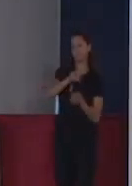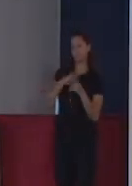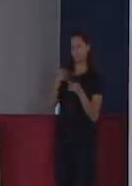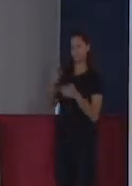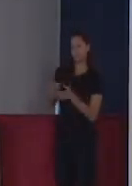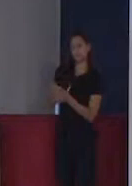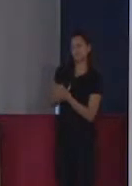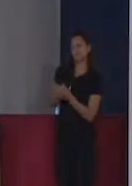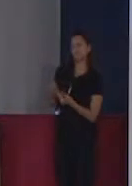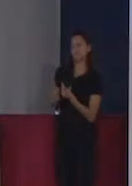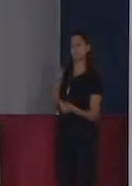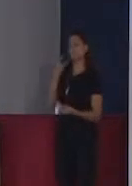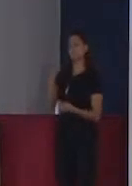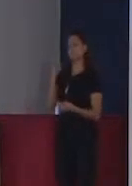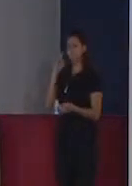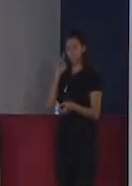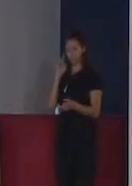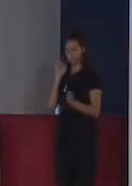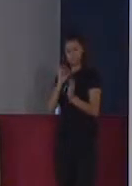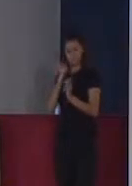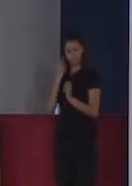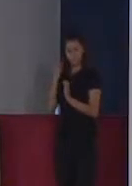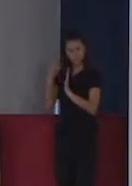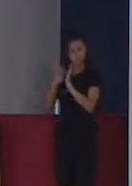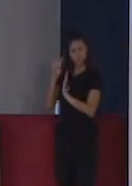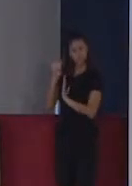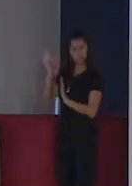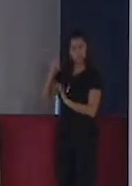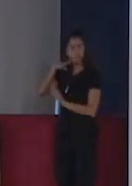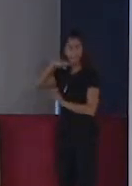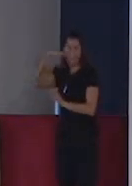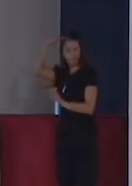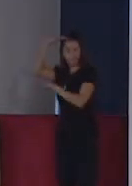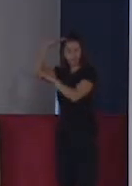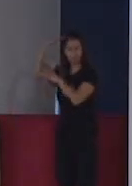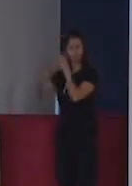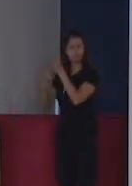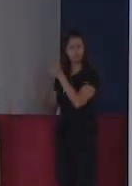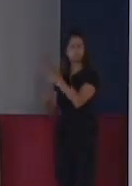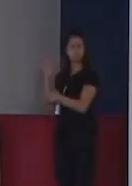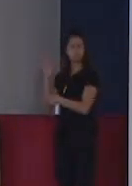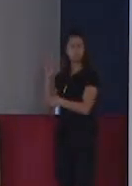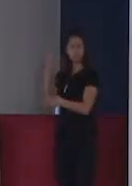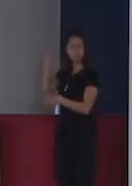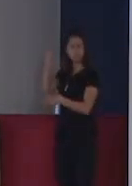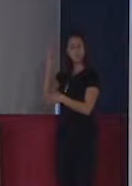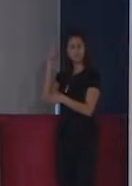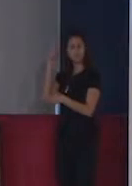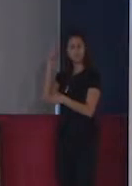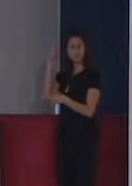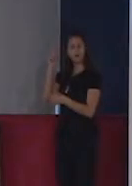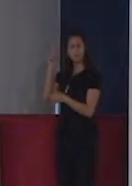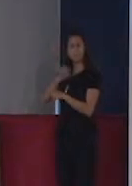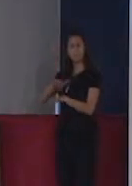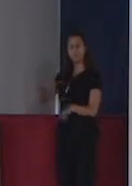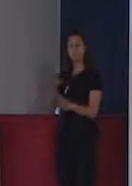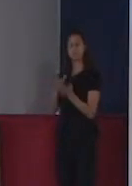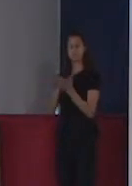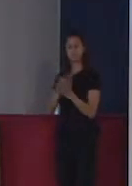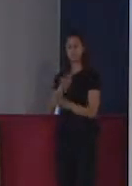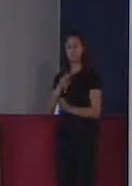interesantes. Por ejemplo, según entiendo, en el 2009 en Medellín sacaron una política pública para esta